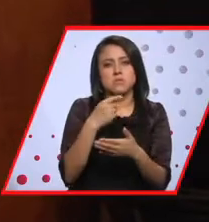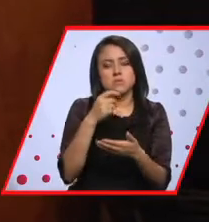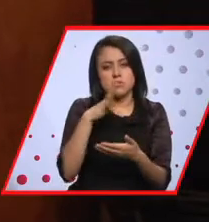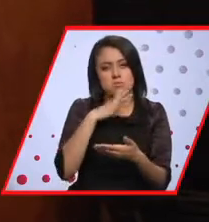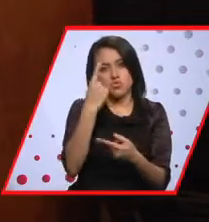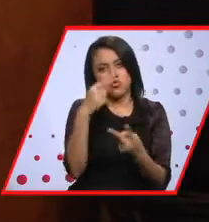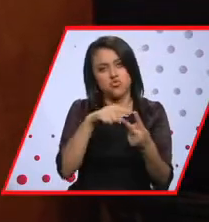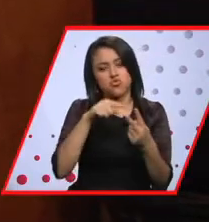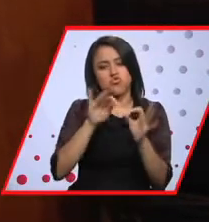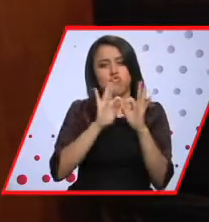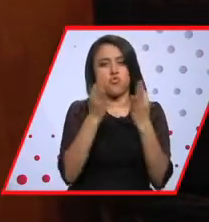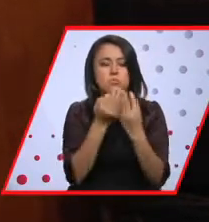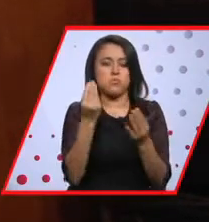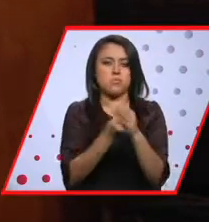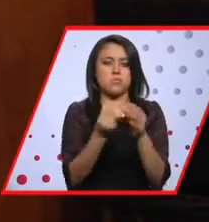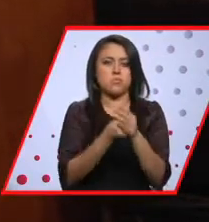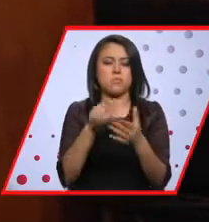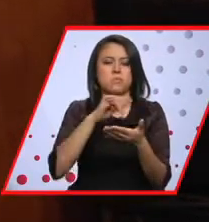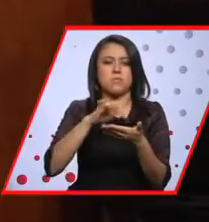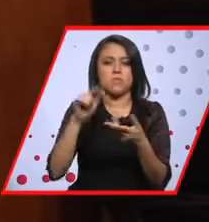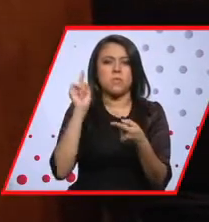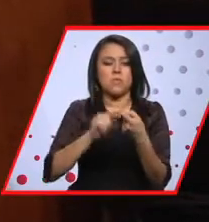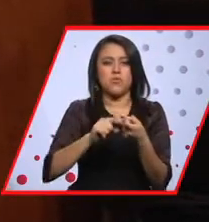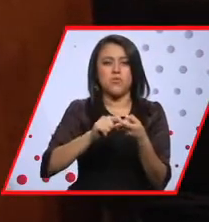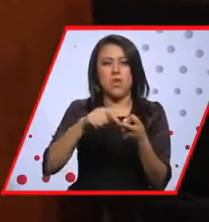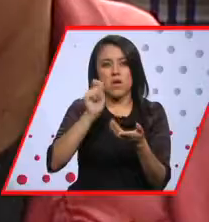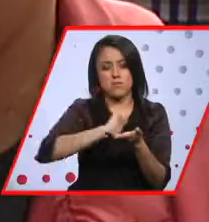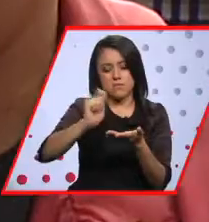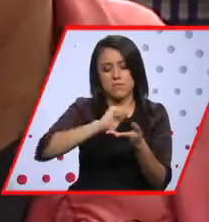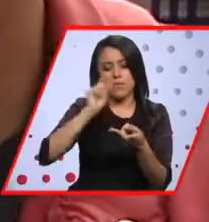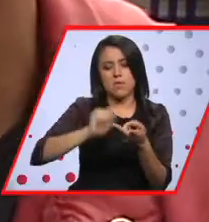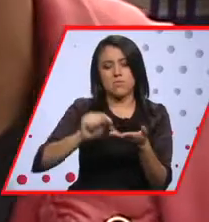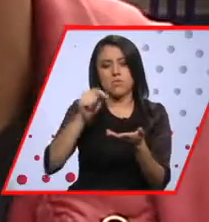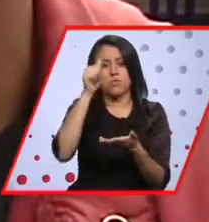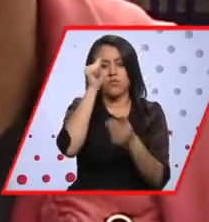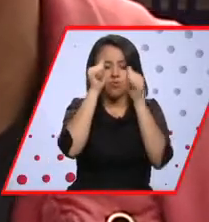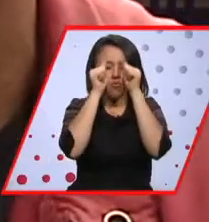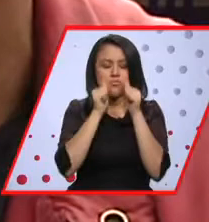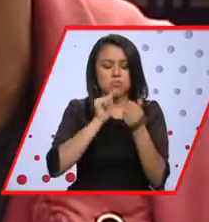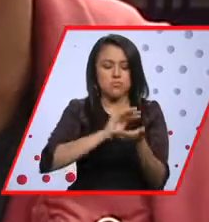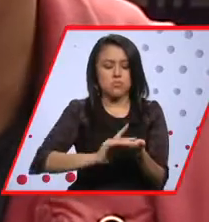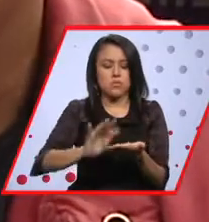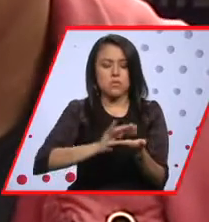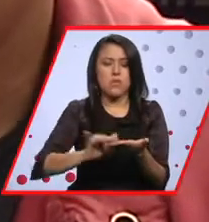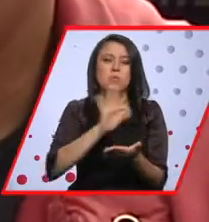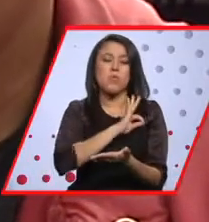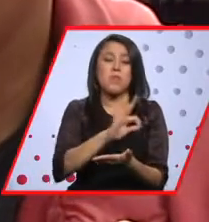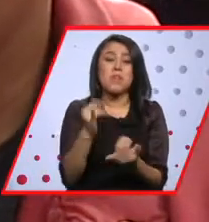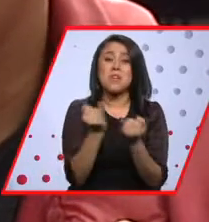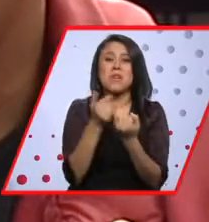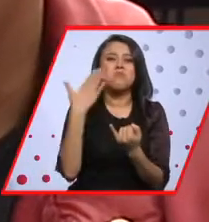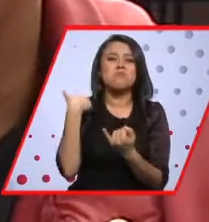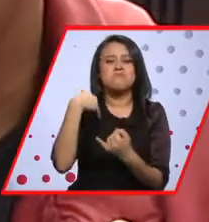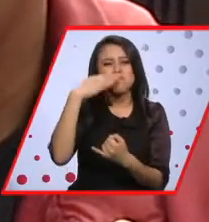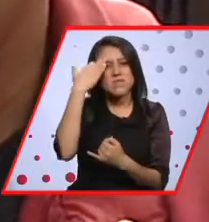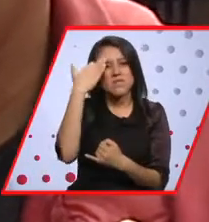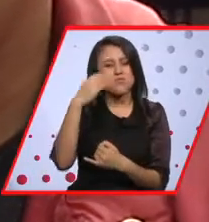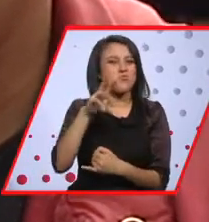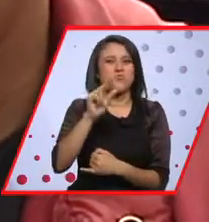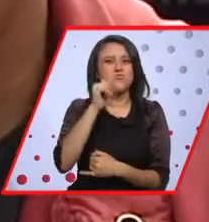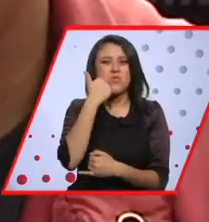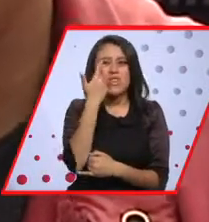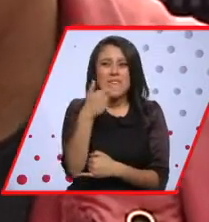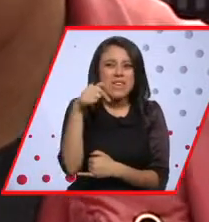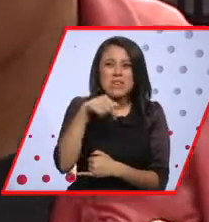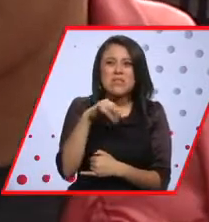tengo dos formas de escribir, una es tinta y una es braille. Hubo un momento donde sí dije, no quiero estar aquí, no